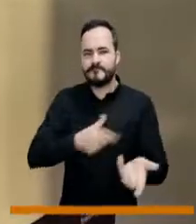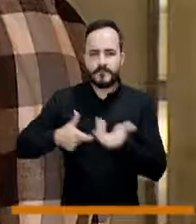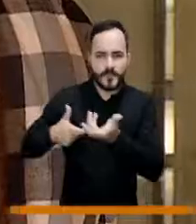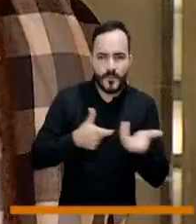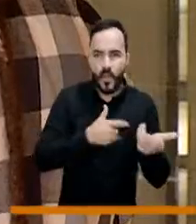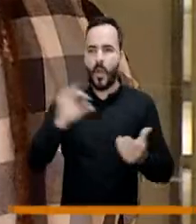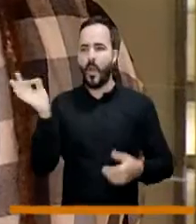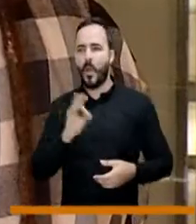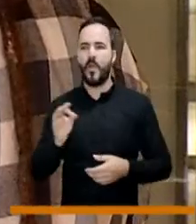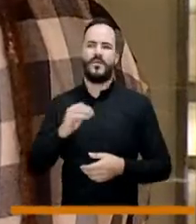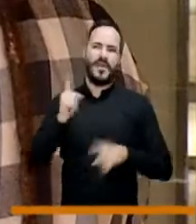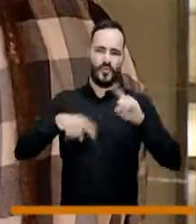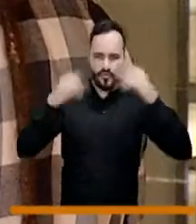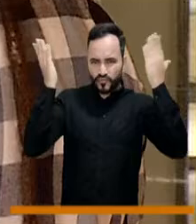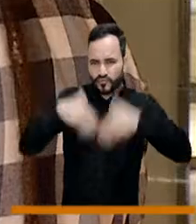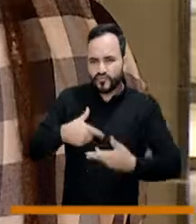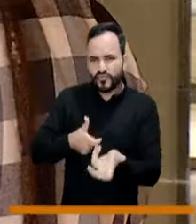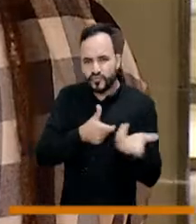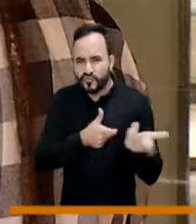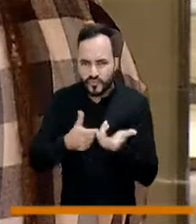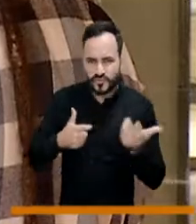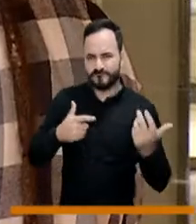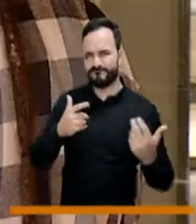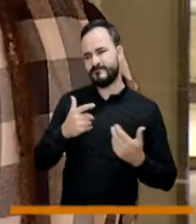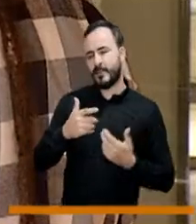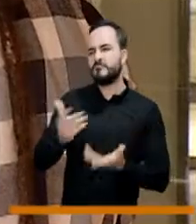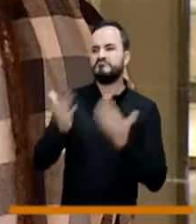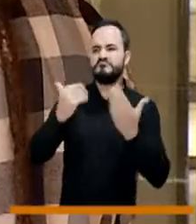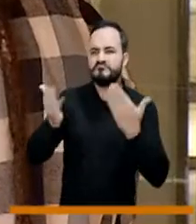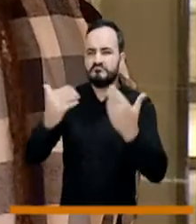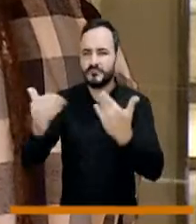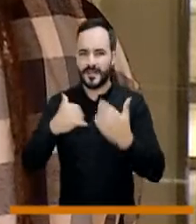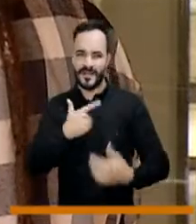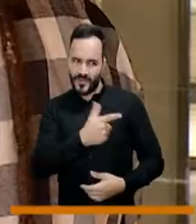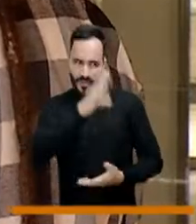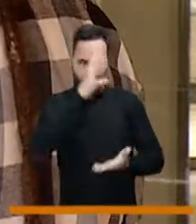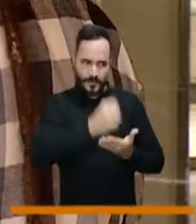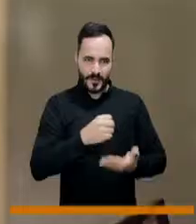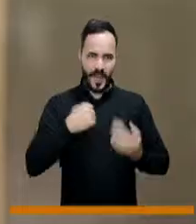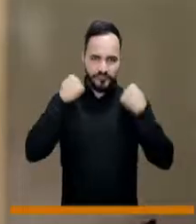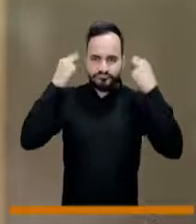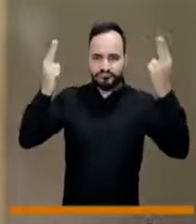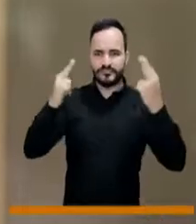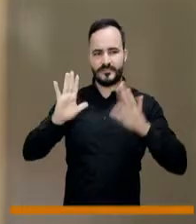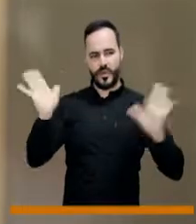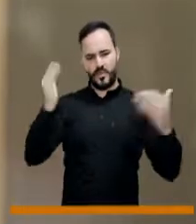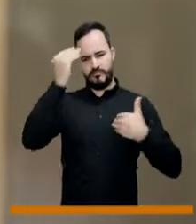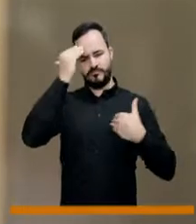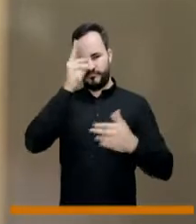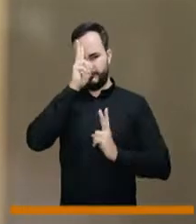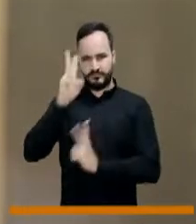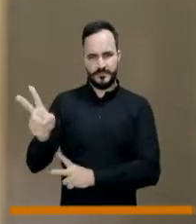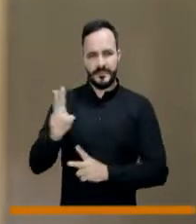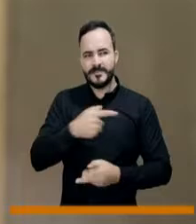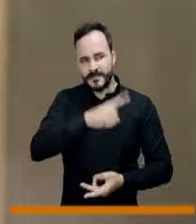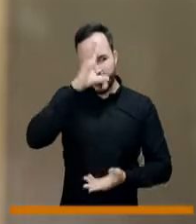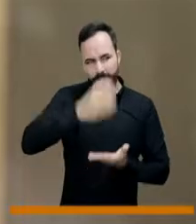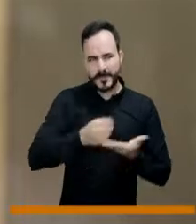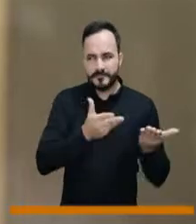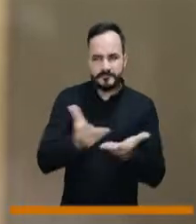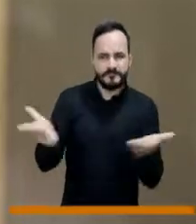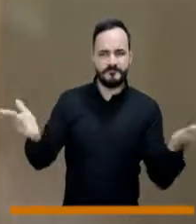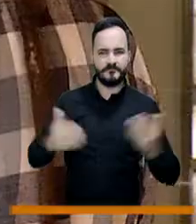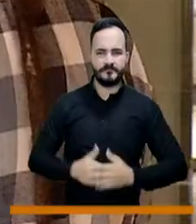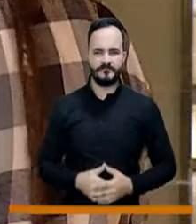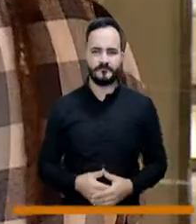de los reclutamientos o las presuntas batidas ilegales, cuál es su percepción, digamos, como objetor de conciencia y activista y académico relacionado con todos